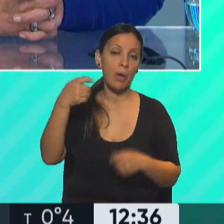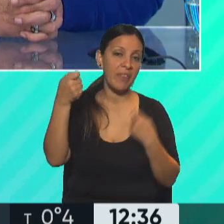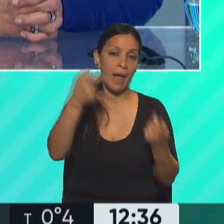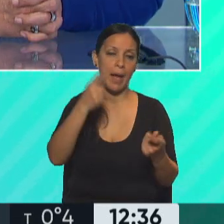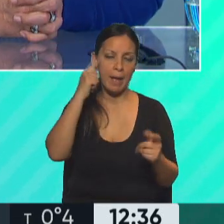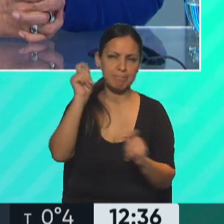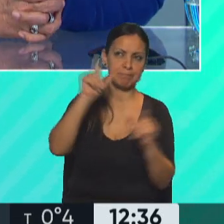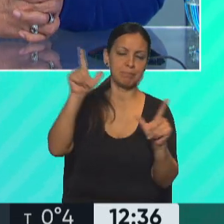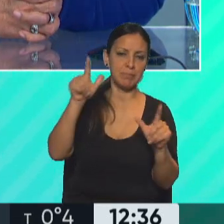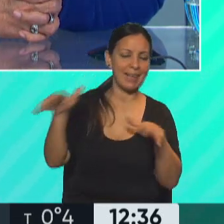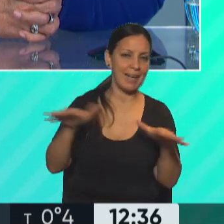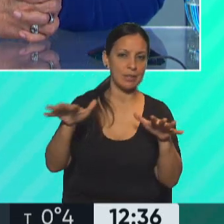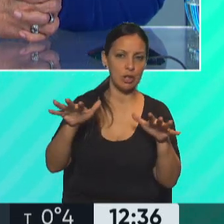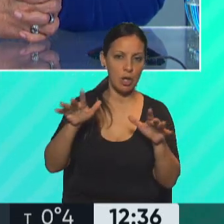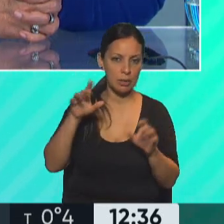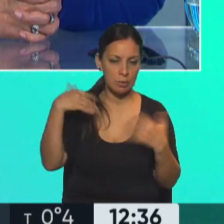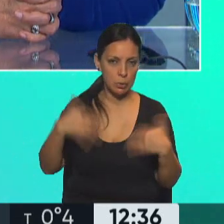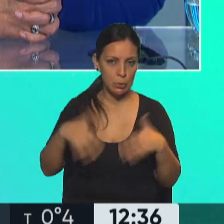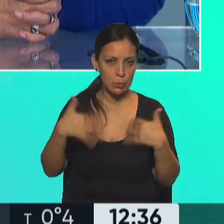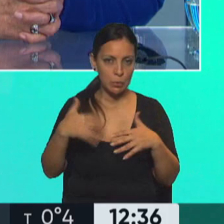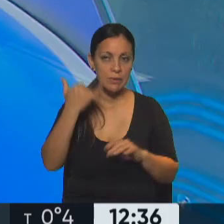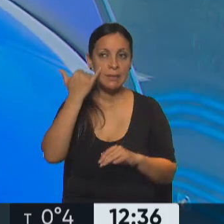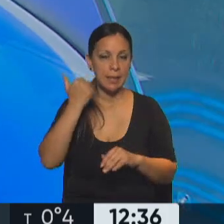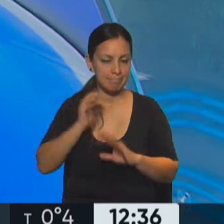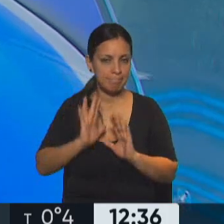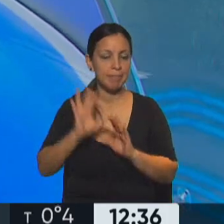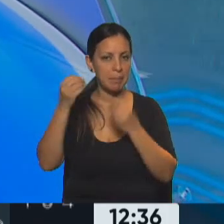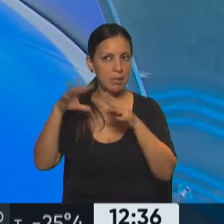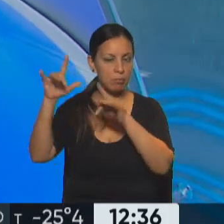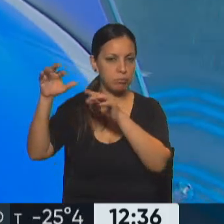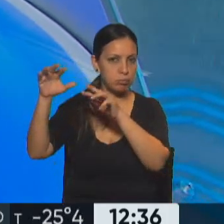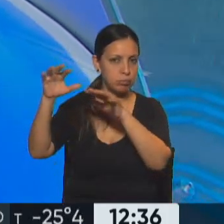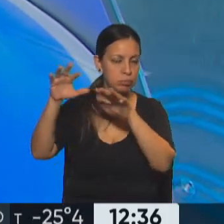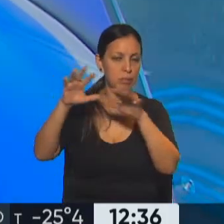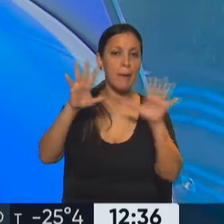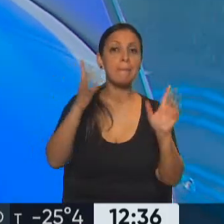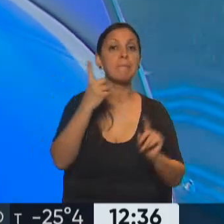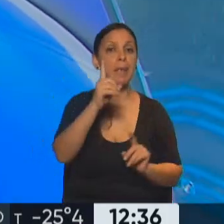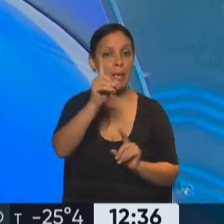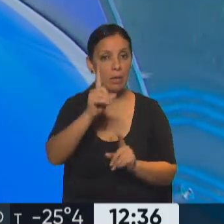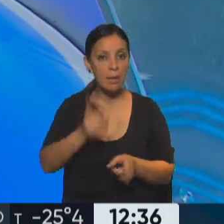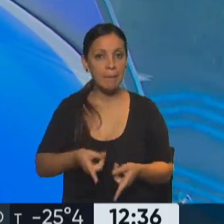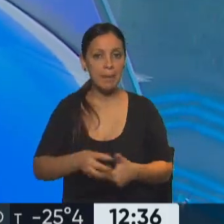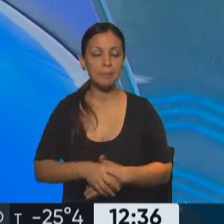reacción enorme en Estados Unidos, ya le está viendo. Y quiero decir algo, no deja de